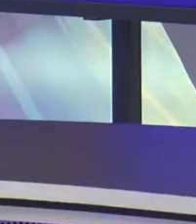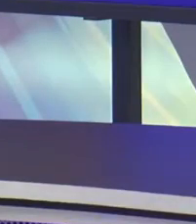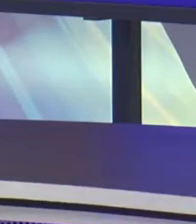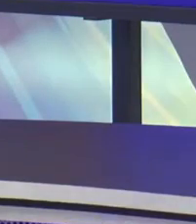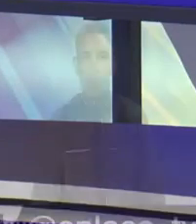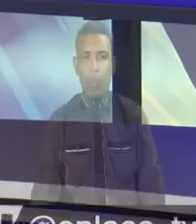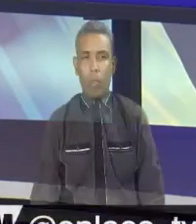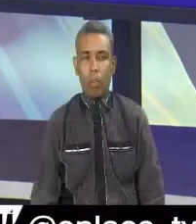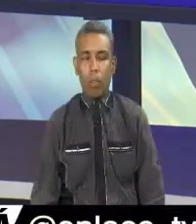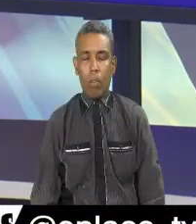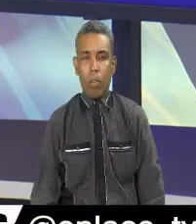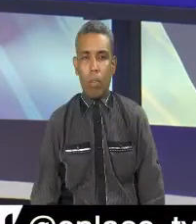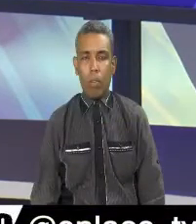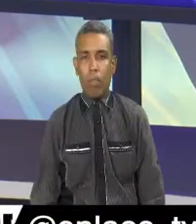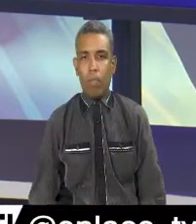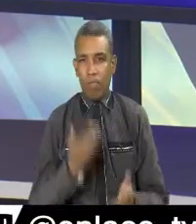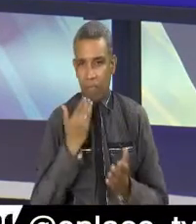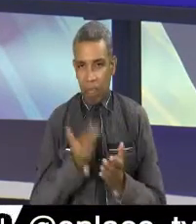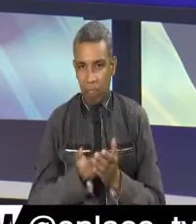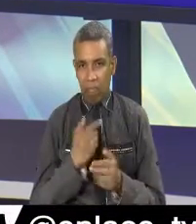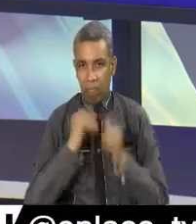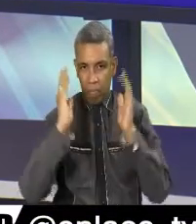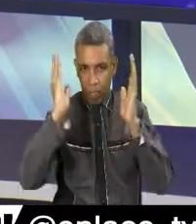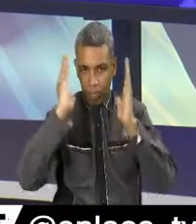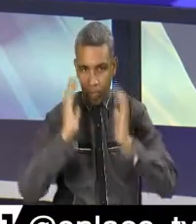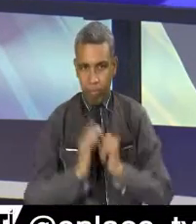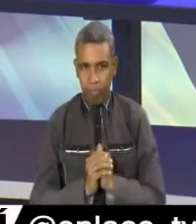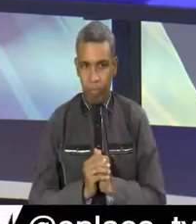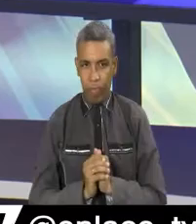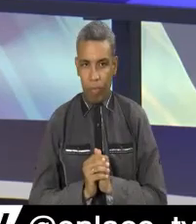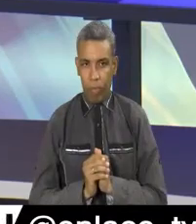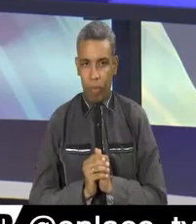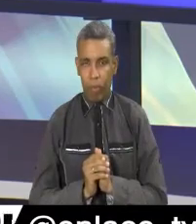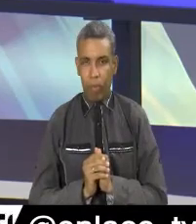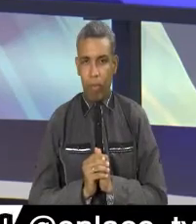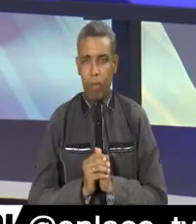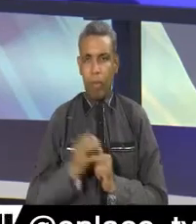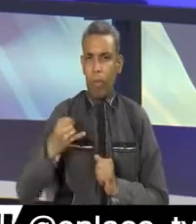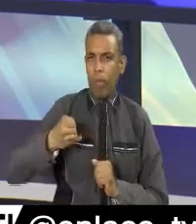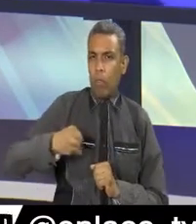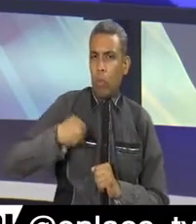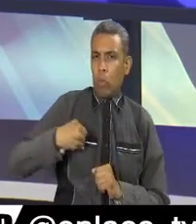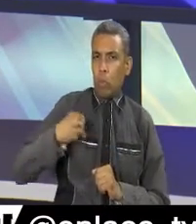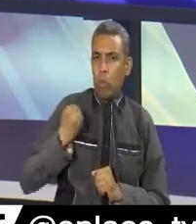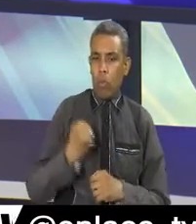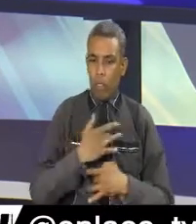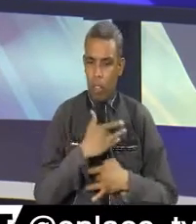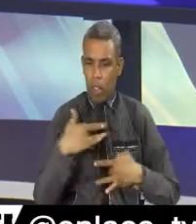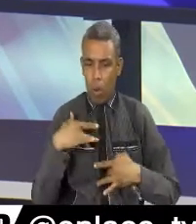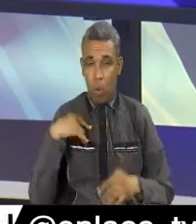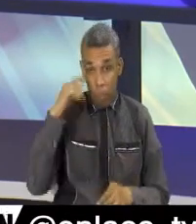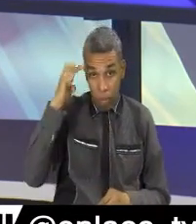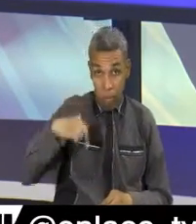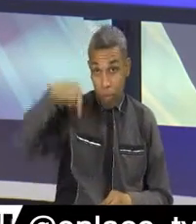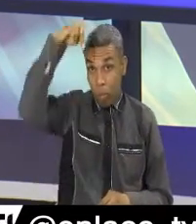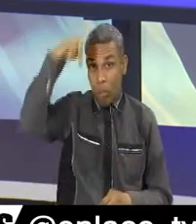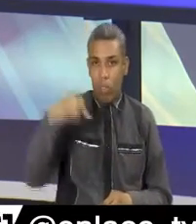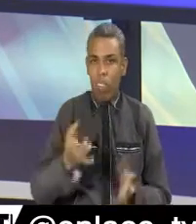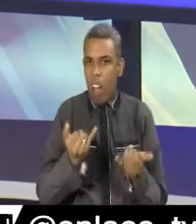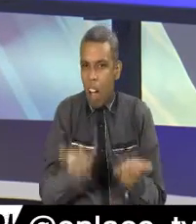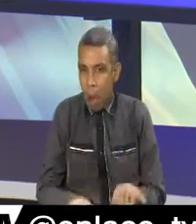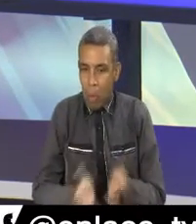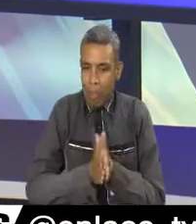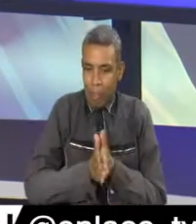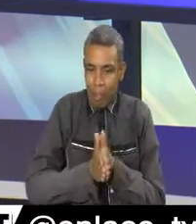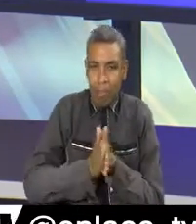Gracias por continuar con nosotros en Enlace Noticias. Los jóvenes profesionales en el campo de la salud tienen una gran iniciativa. Se trata